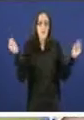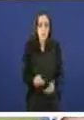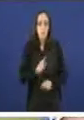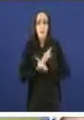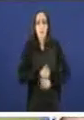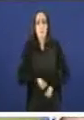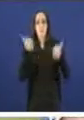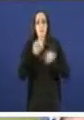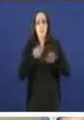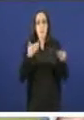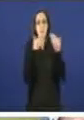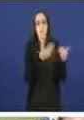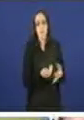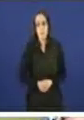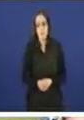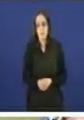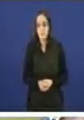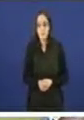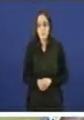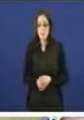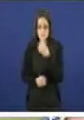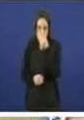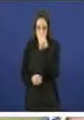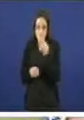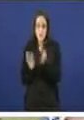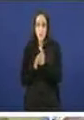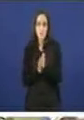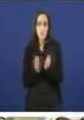máis e moitas grazas. Moitas grazas.